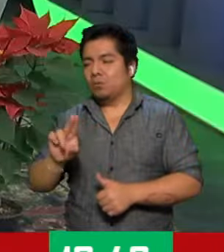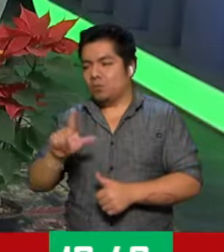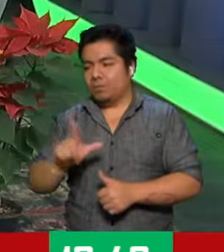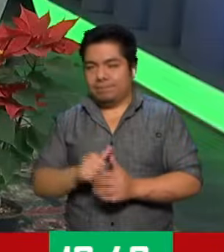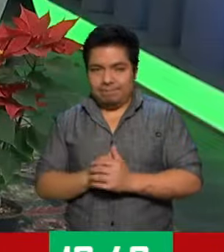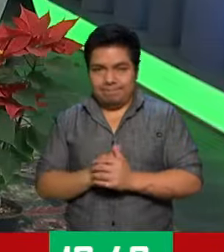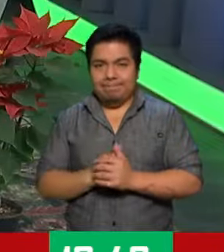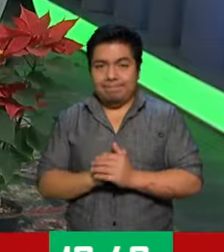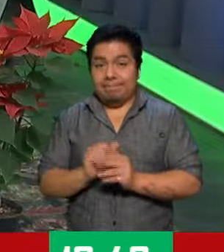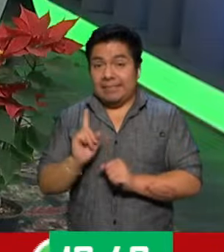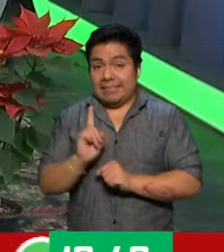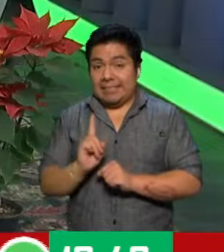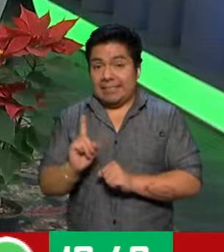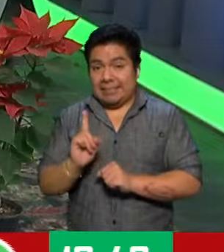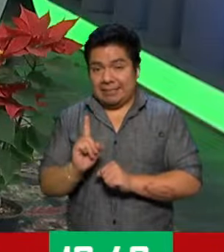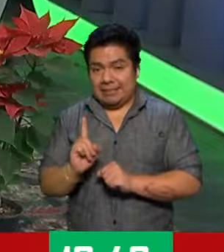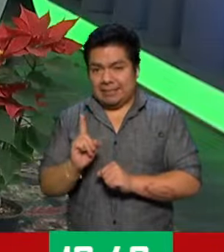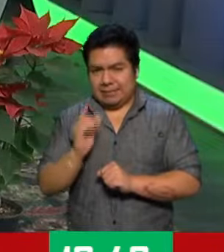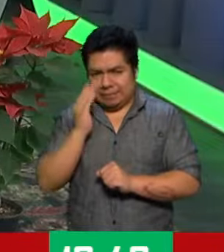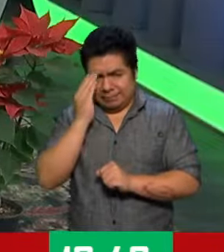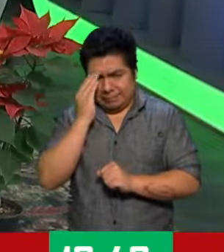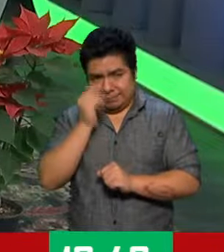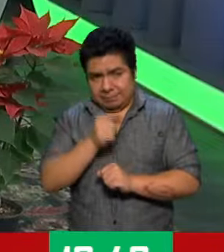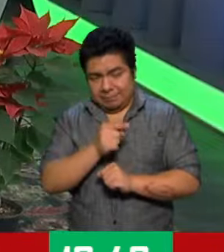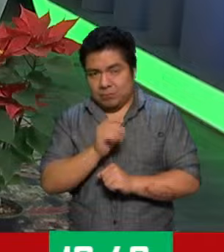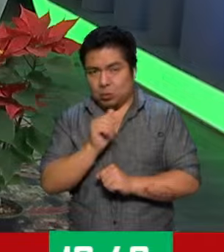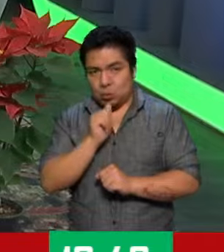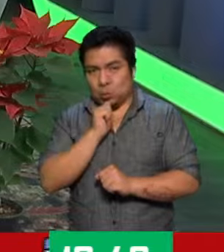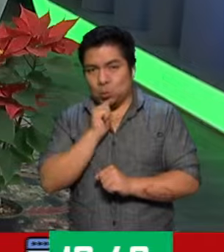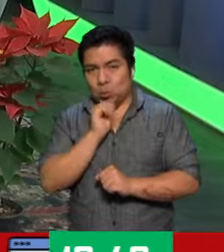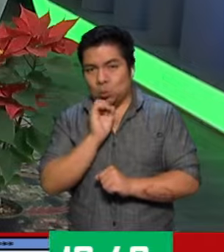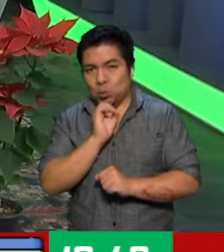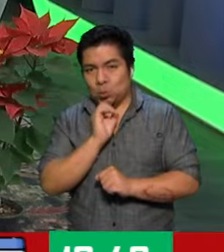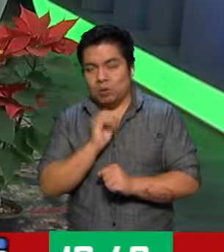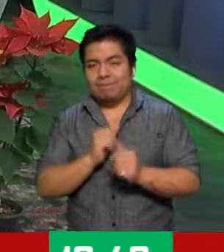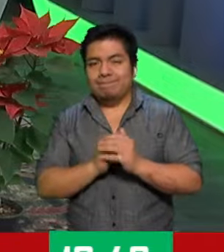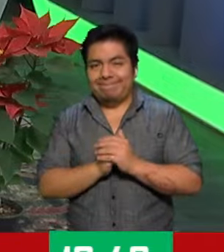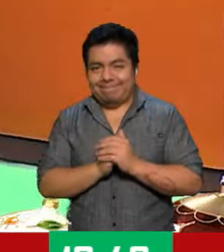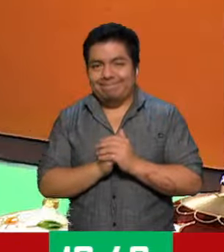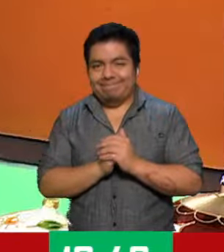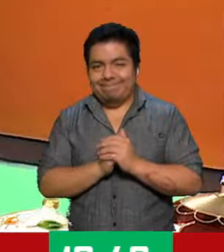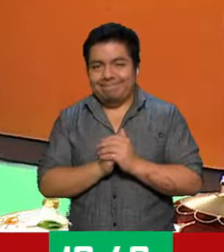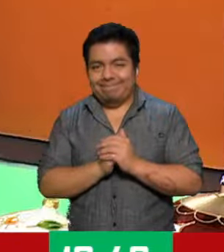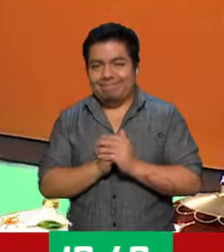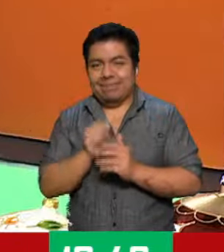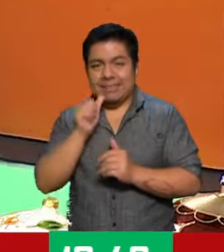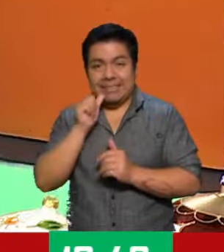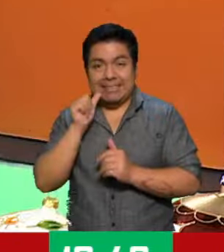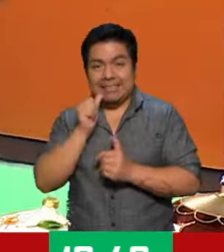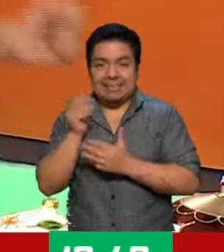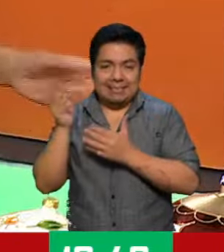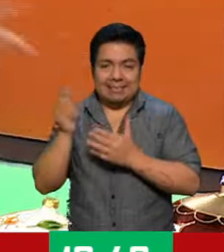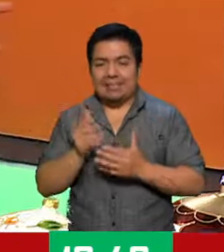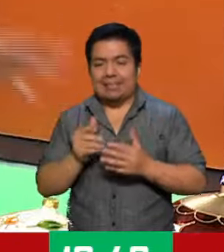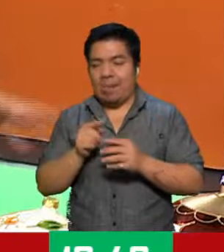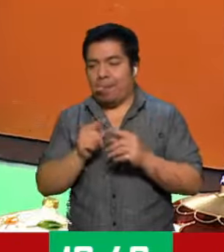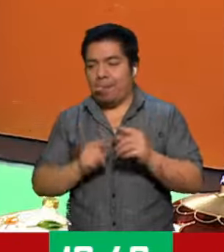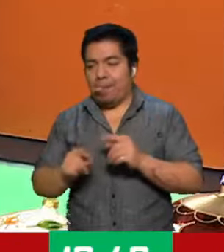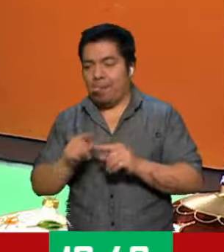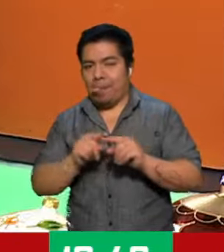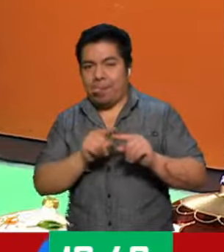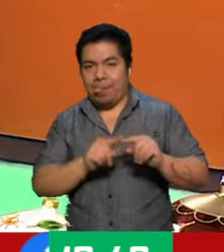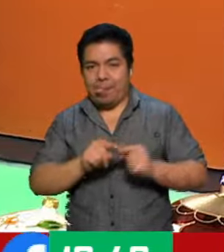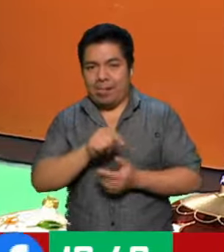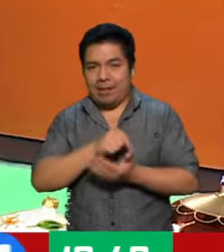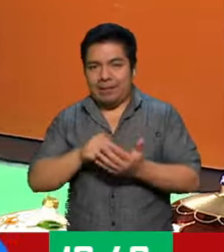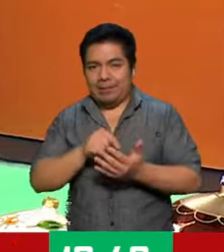Era el domingo. ¿Ya lo conociste, maná? No, todavía no. Llegó ayer y ya me la traje en tour de medios.